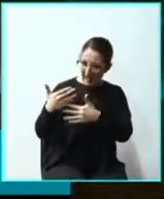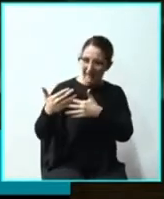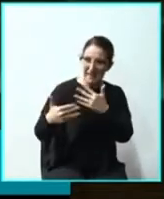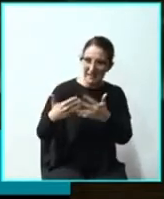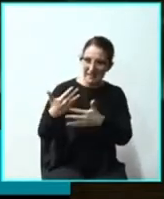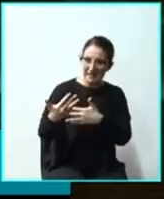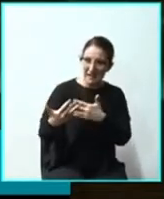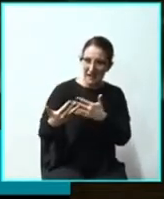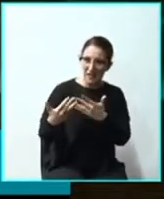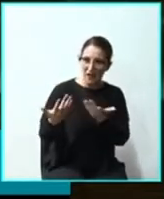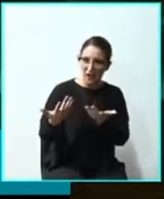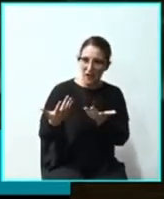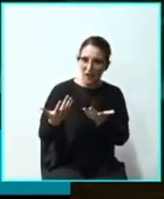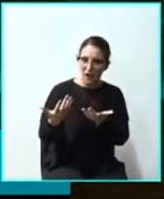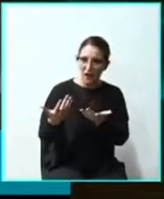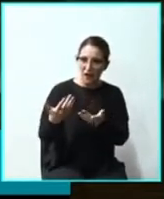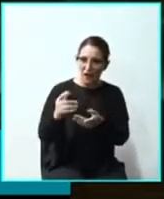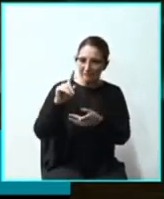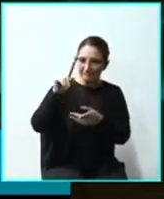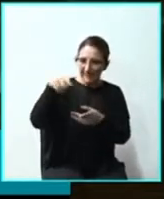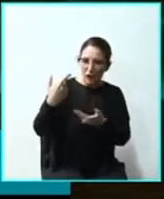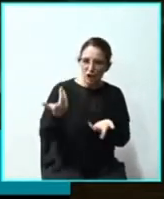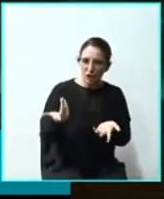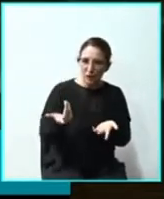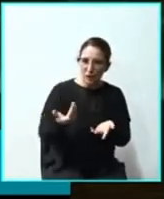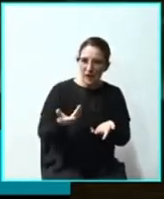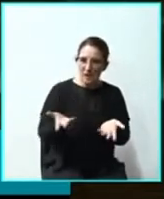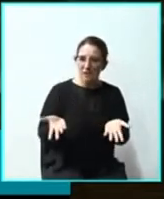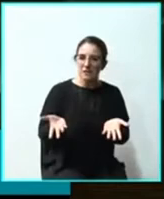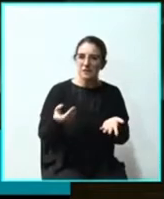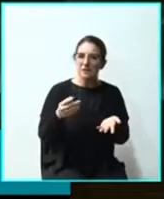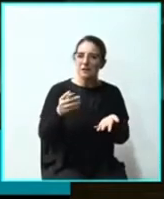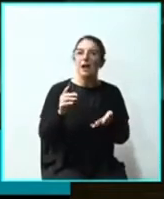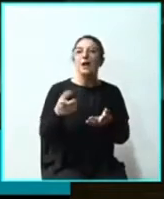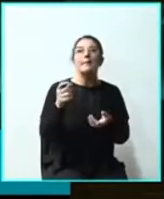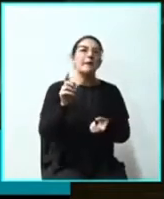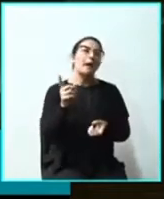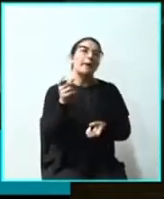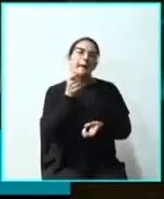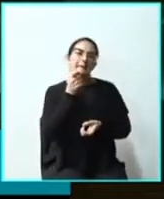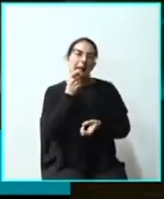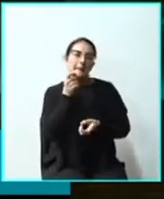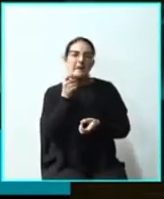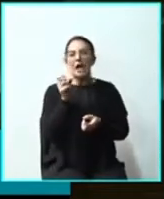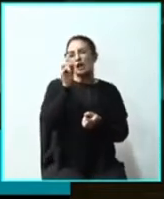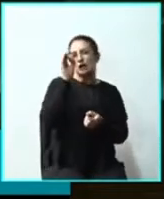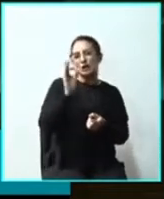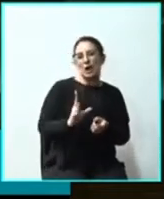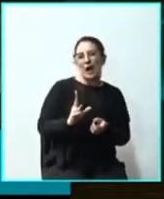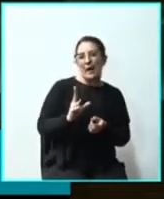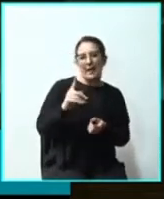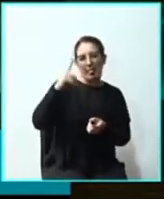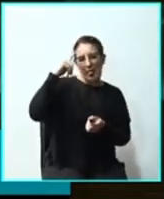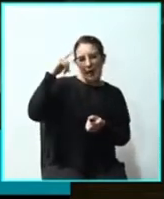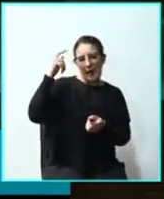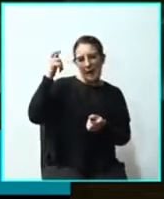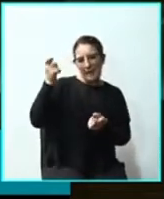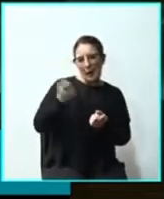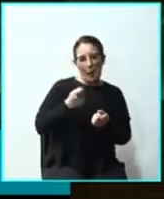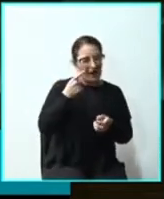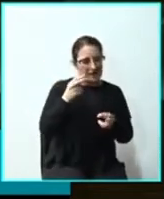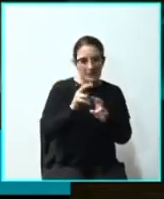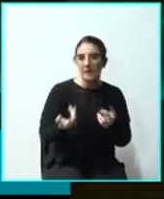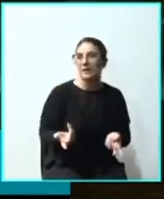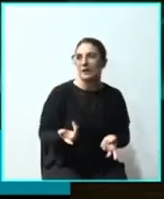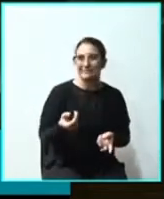que puede tener. Porque uno dirá, bueno, esto va a ser solo para investigaciones judiciales. ¿Y quién va a creer eso? ¿Ustedes